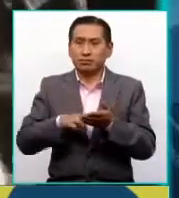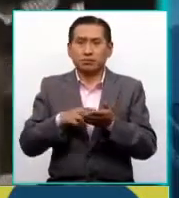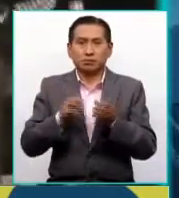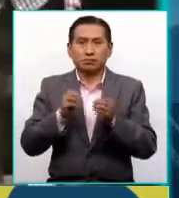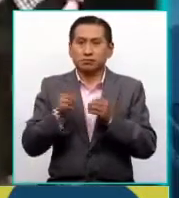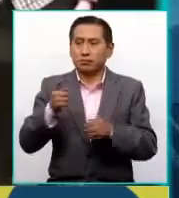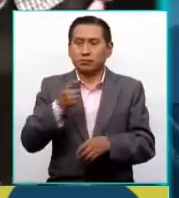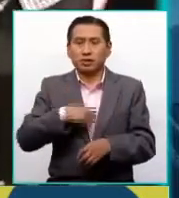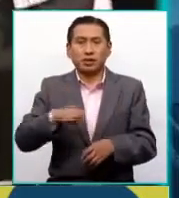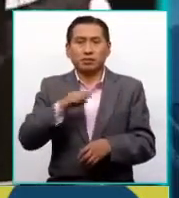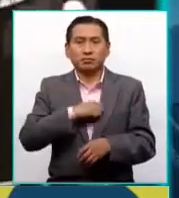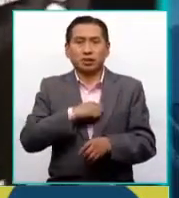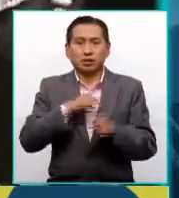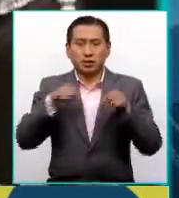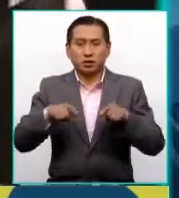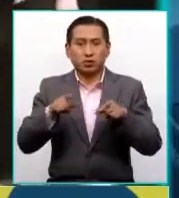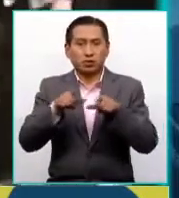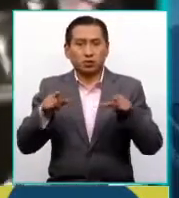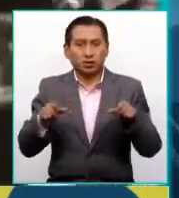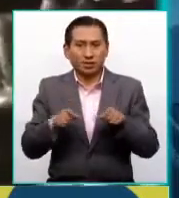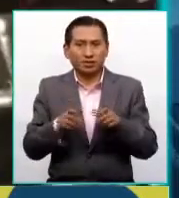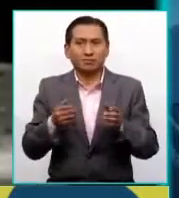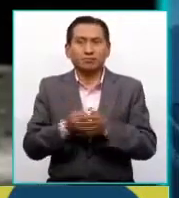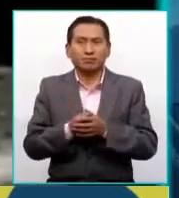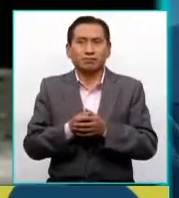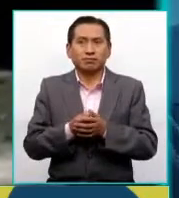recién España hacia nuestras tierras,